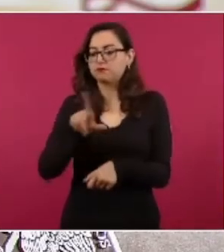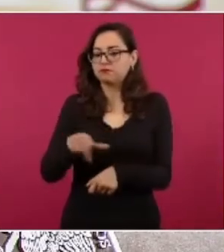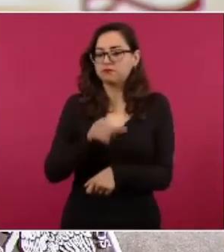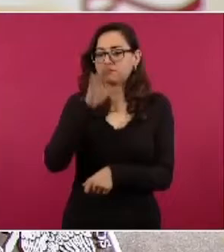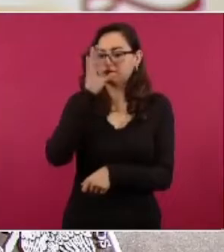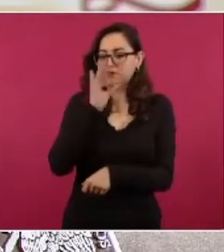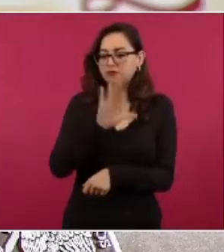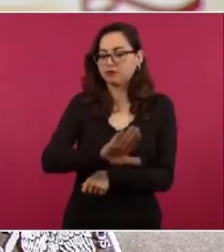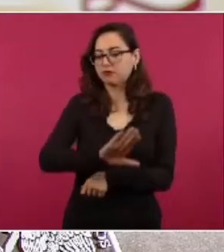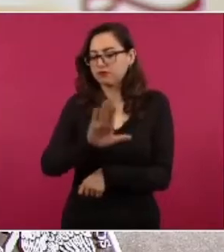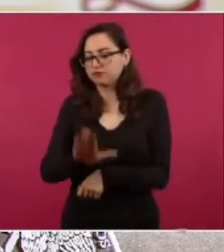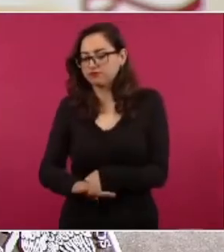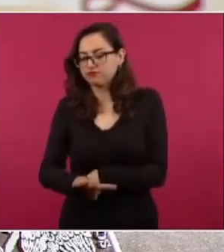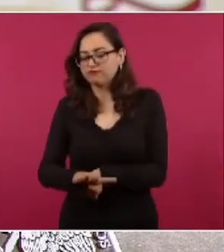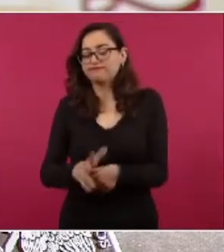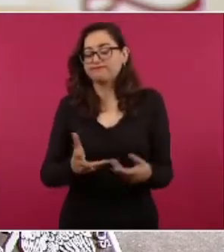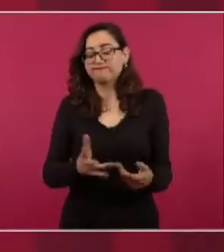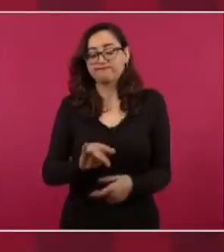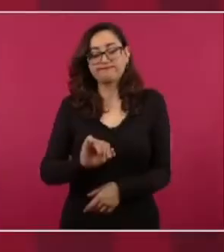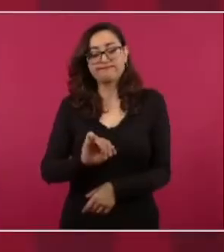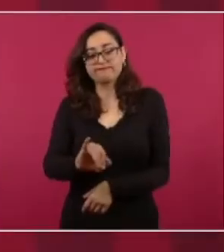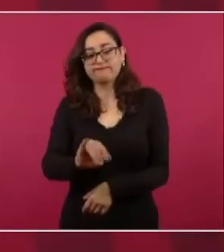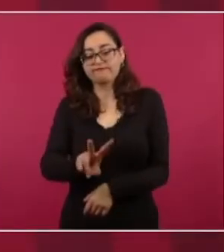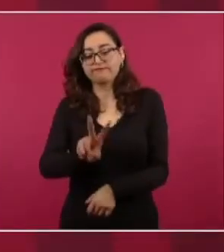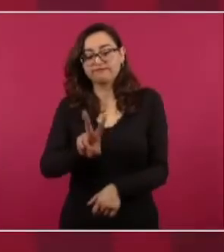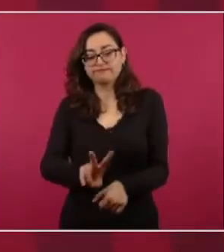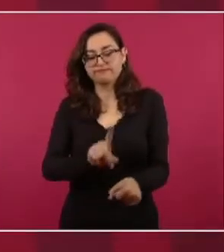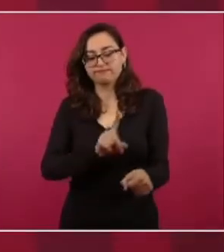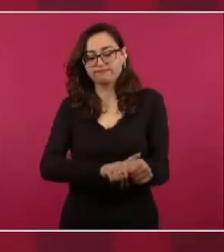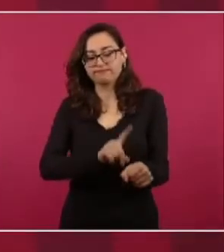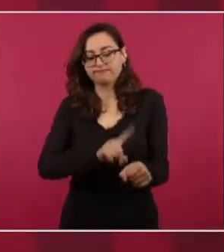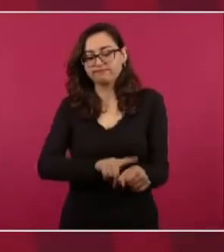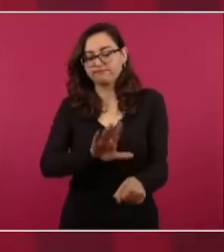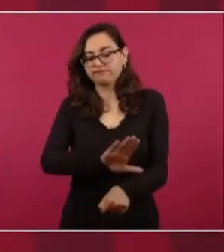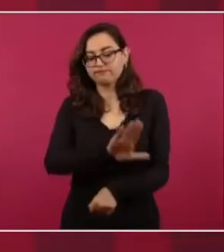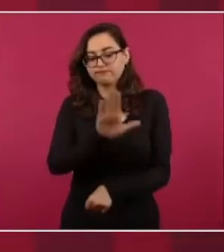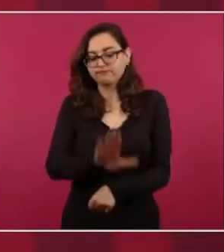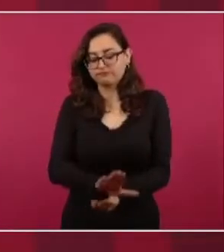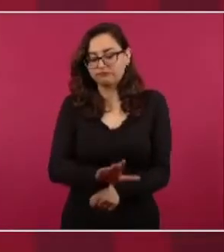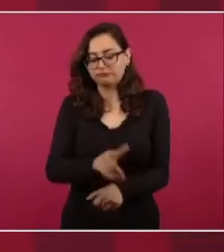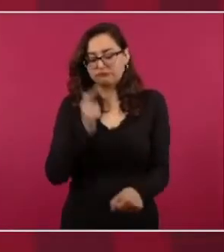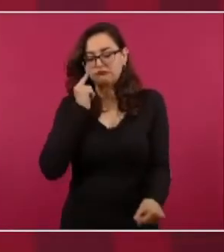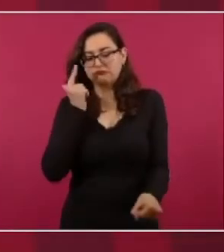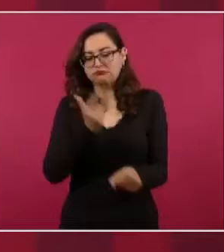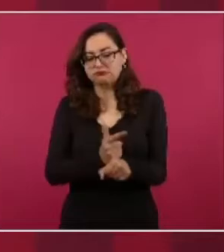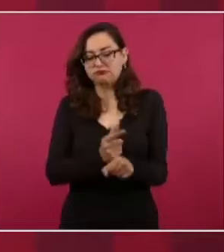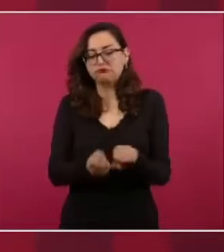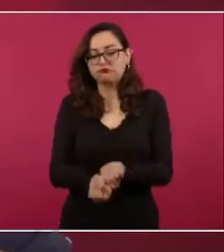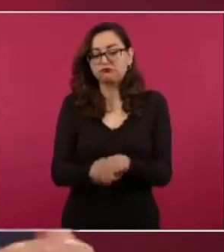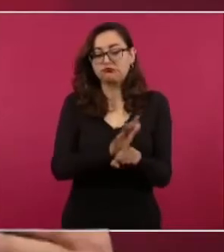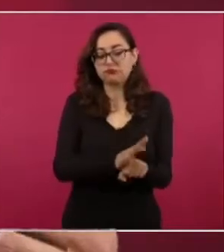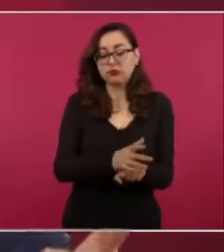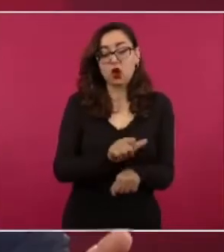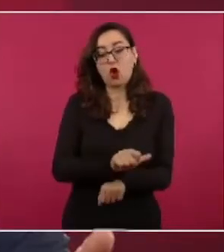fallecieron lamentablemente por COVID, o de aquellas personas que, aun cuando no fueron